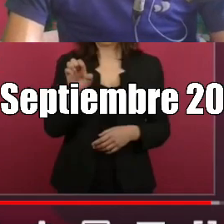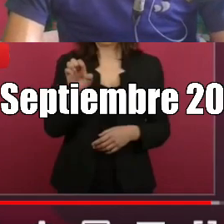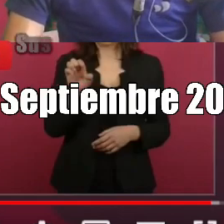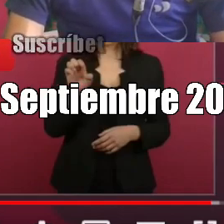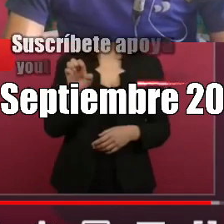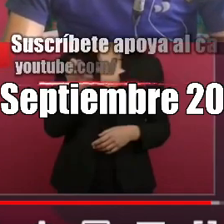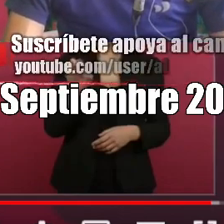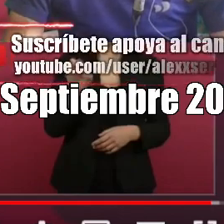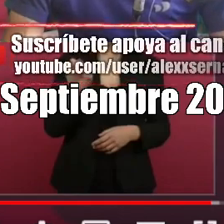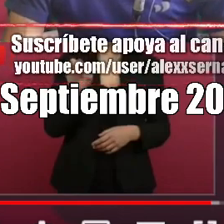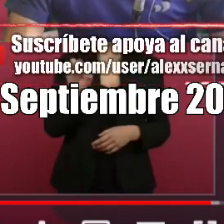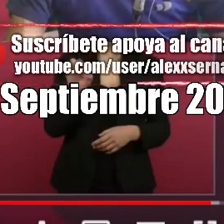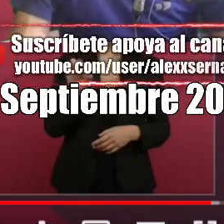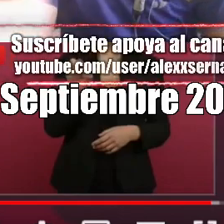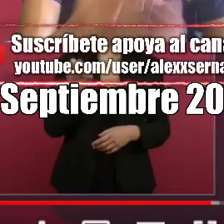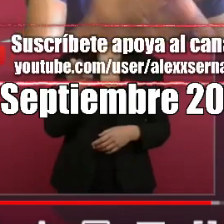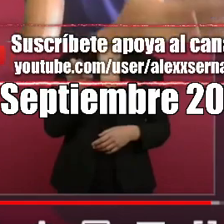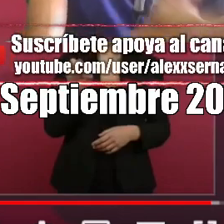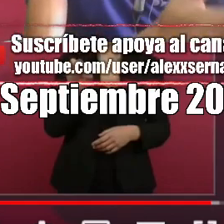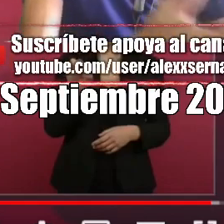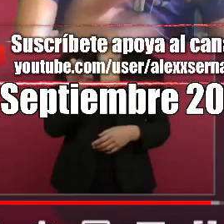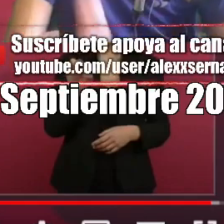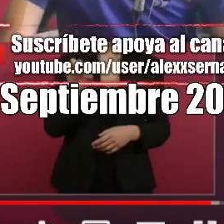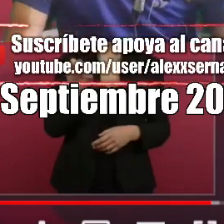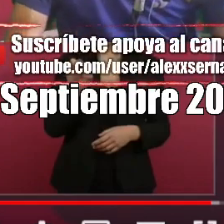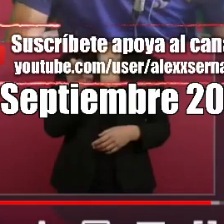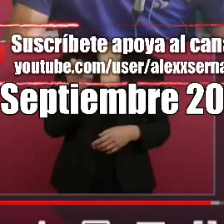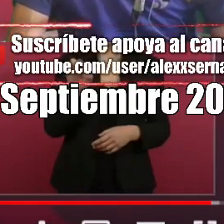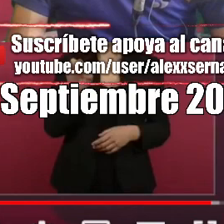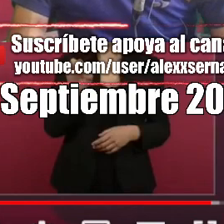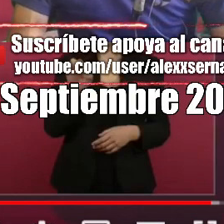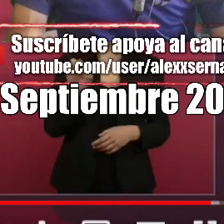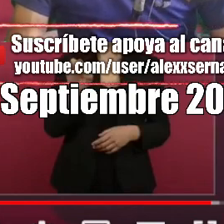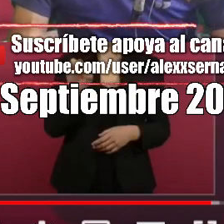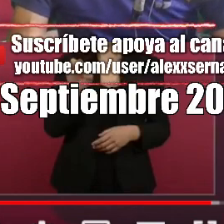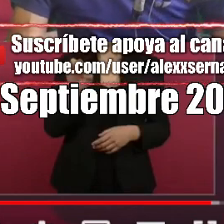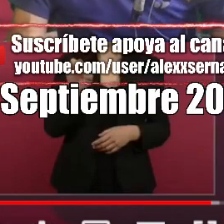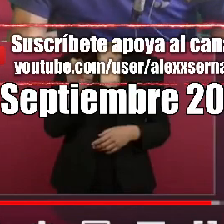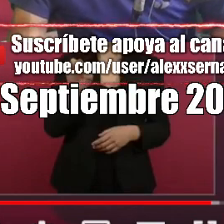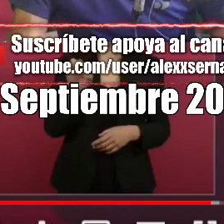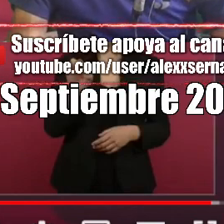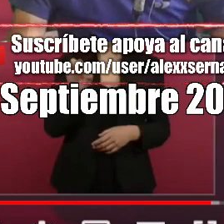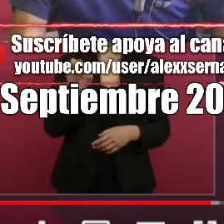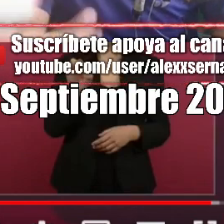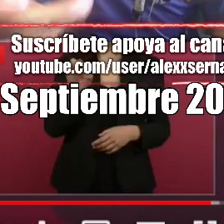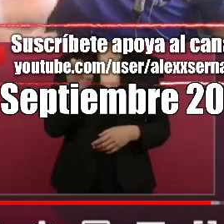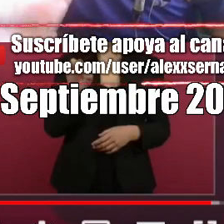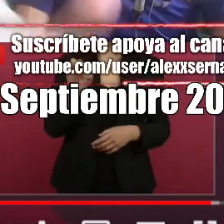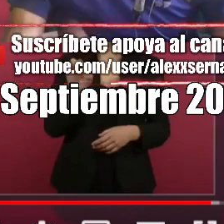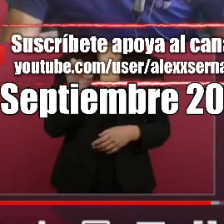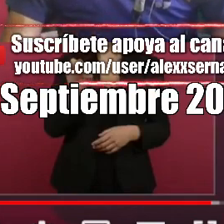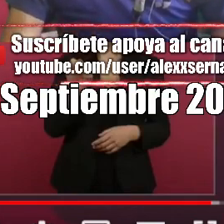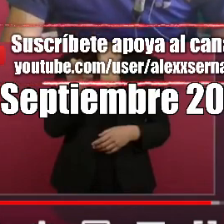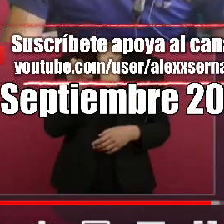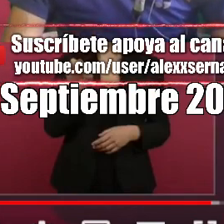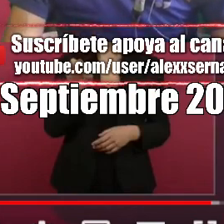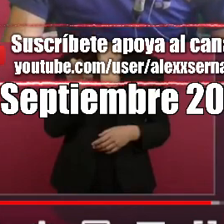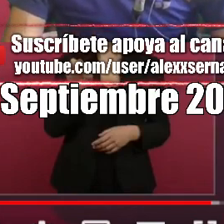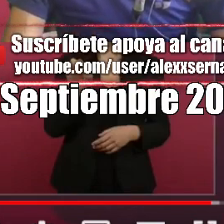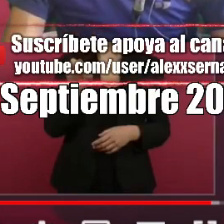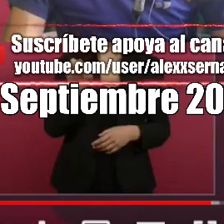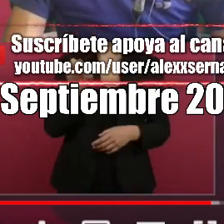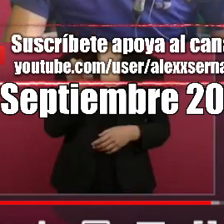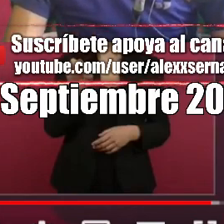ver cómo reacciona, porque cada empresario tiene que hacer su luchita. en el aspecto de desestabilizar